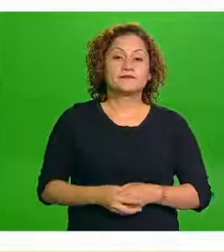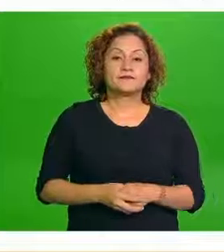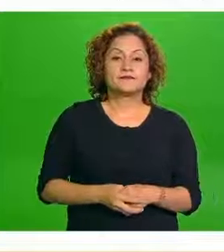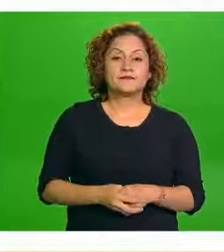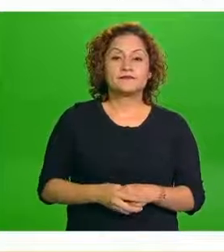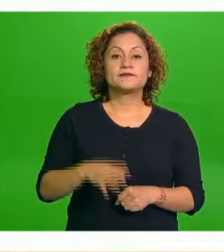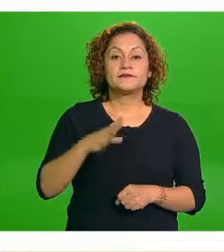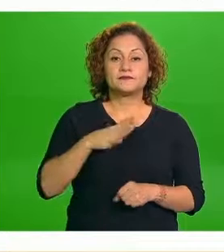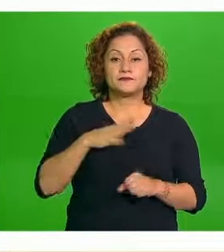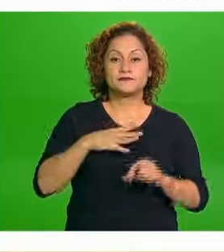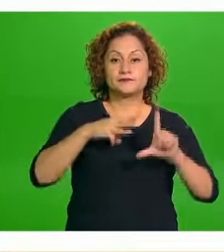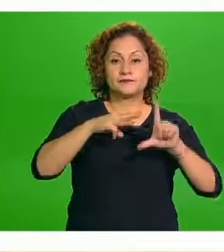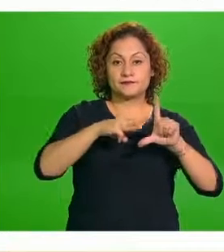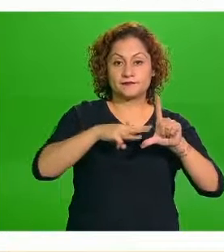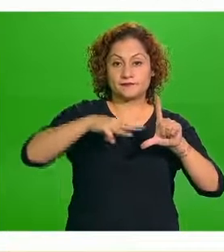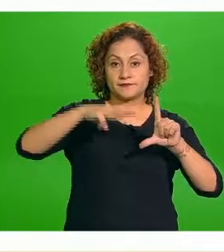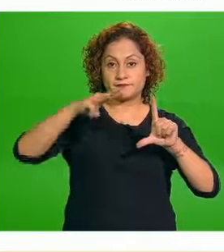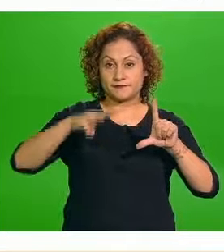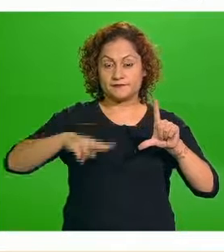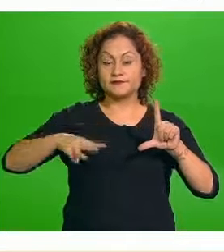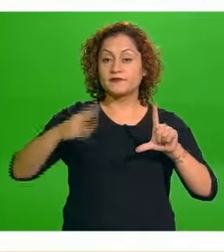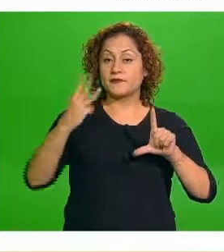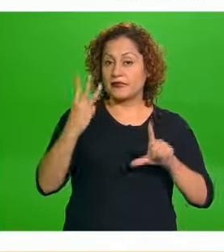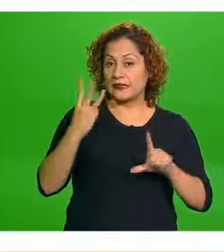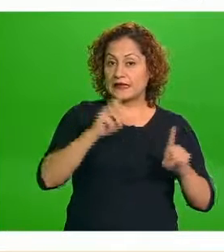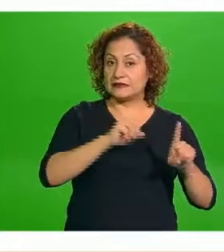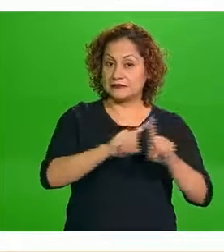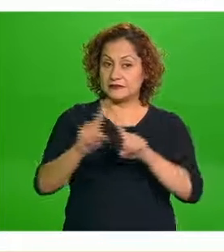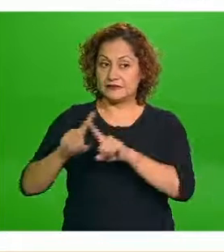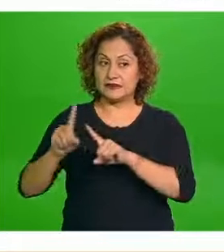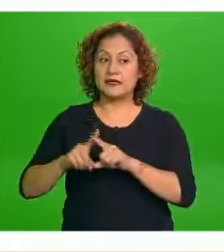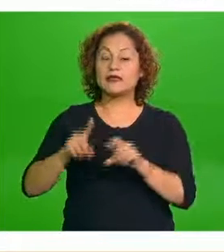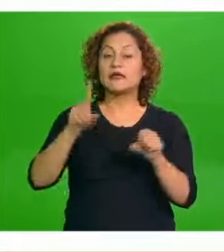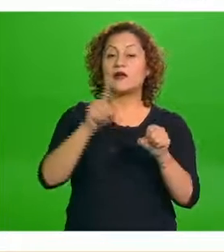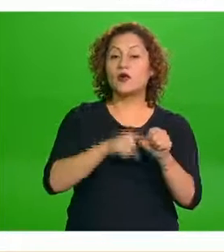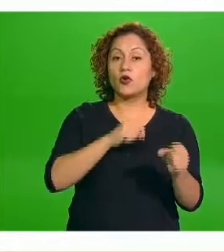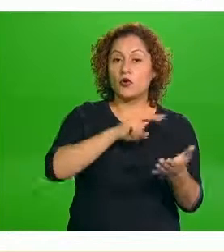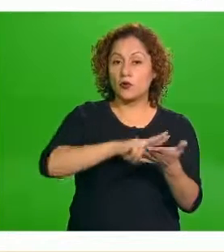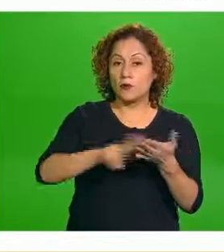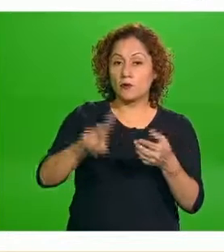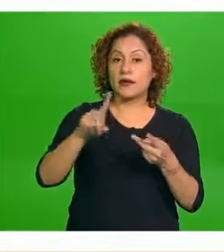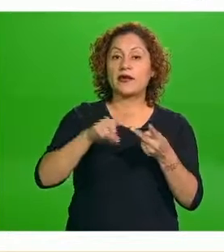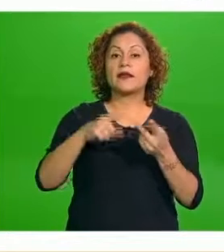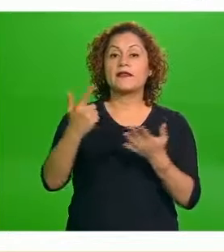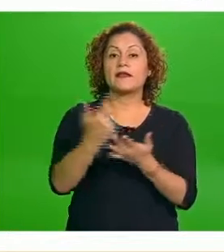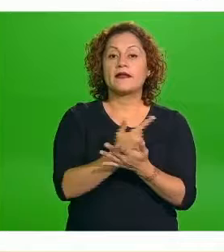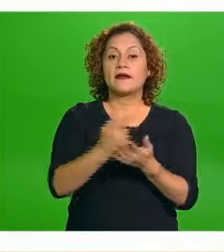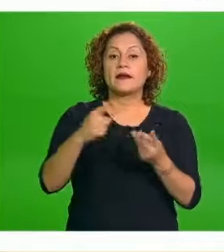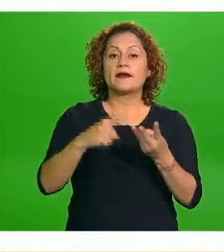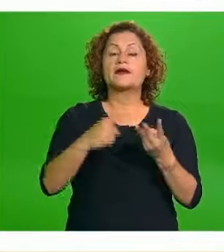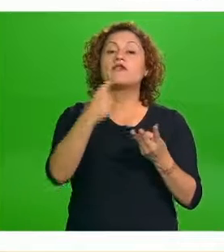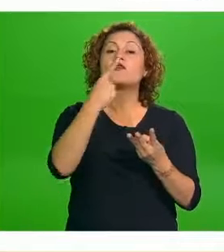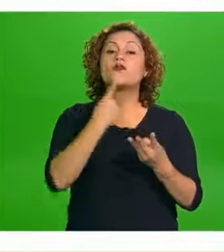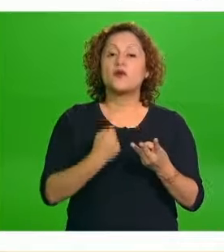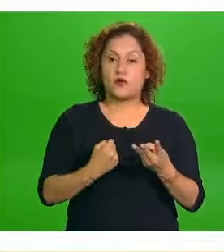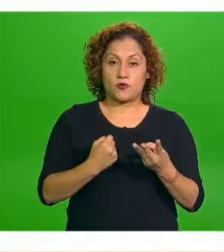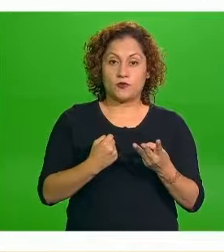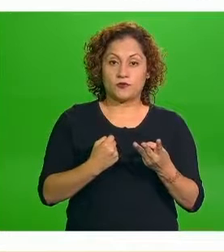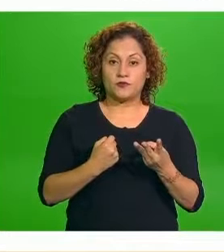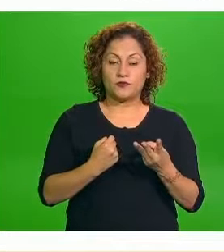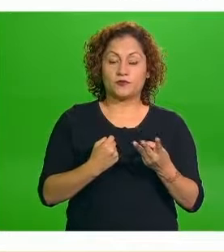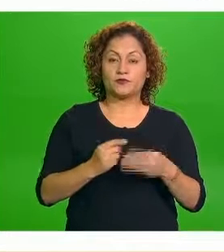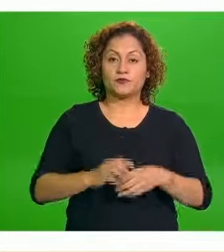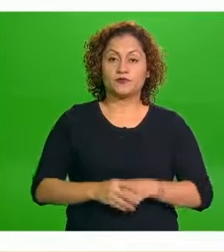tres líneas, una marcada en tono verde, la otra en tono gris y en tono rojo, en donde en